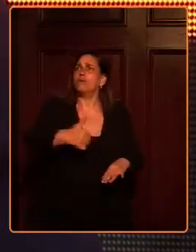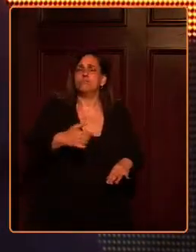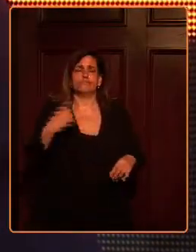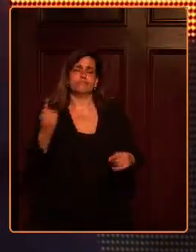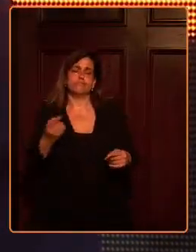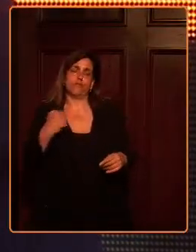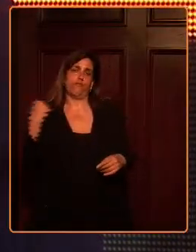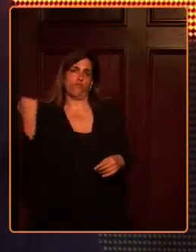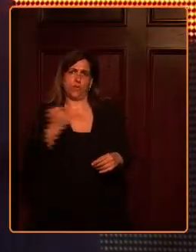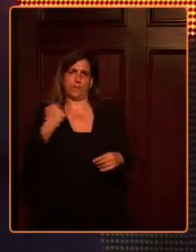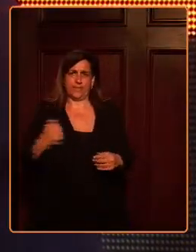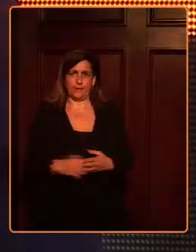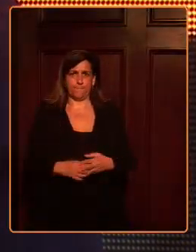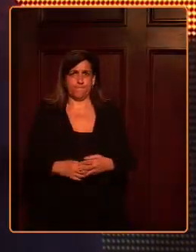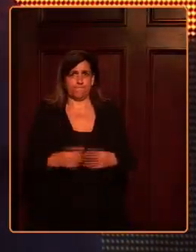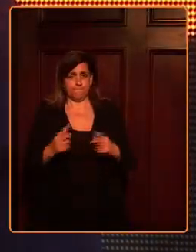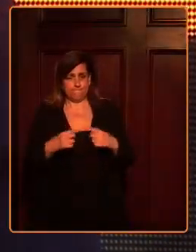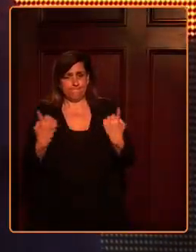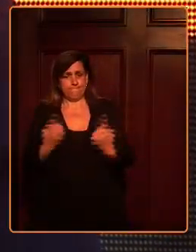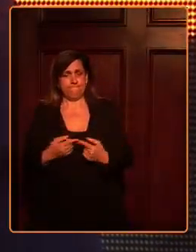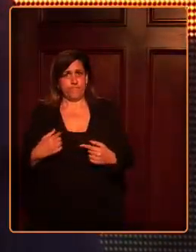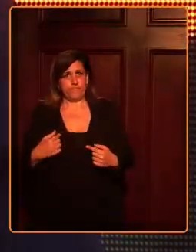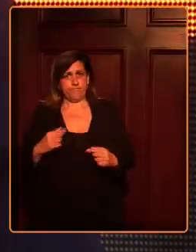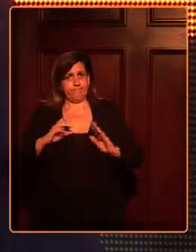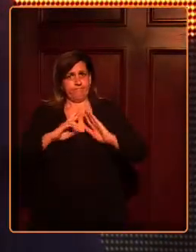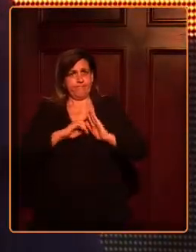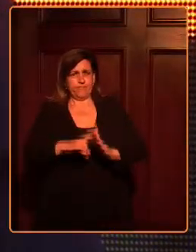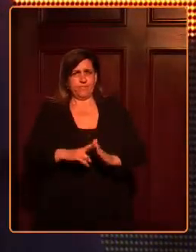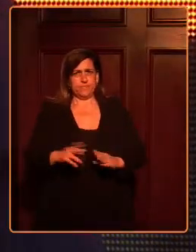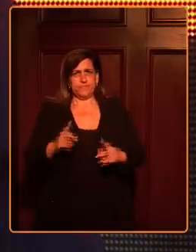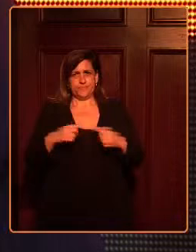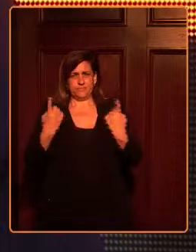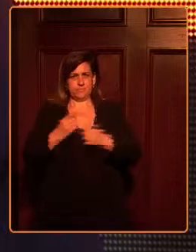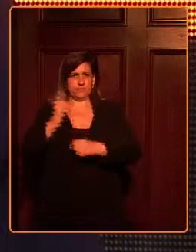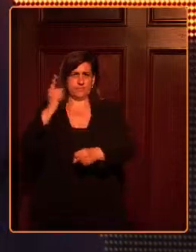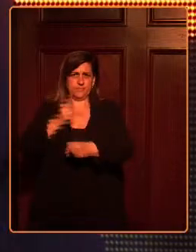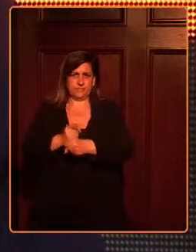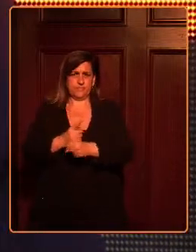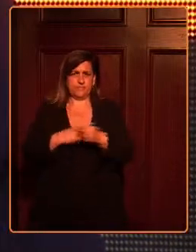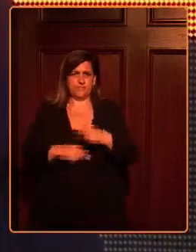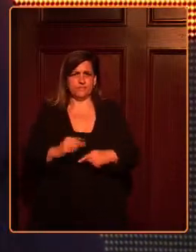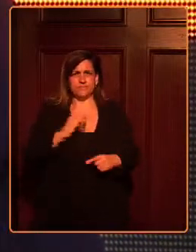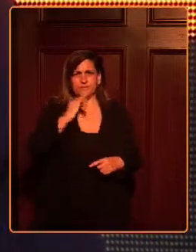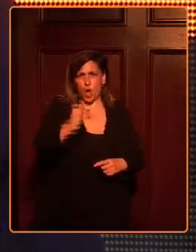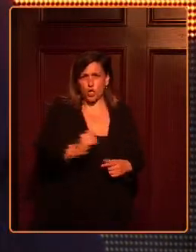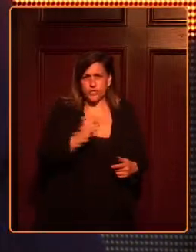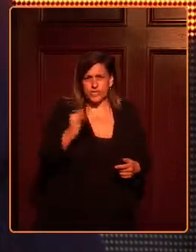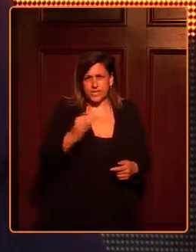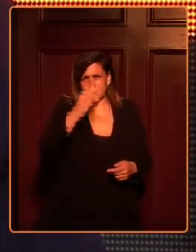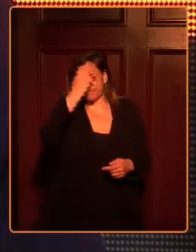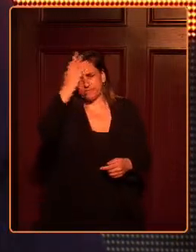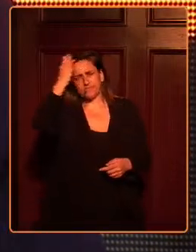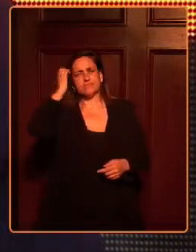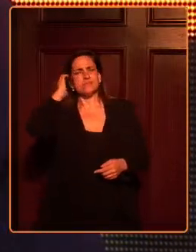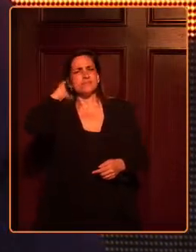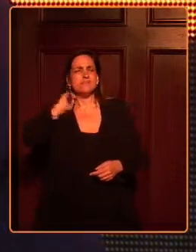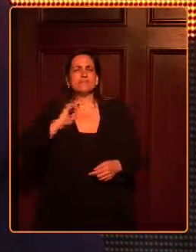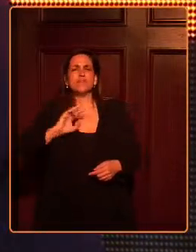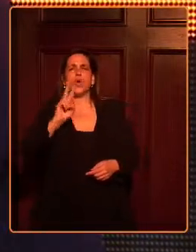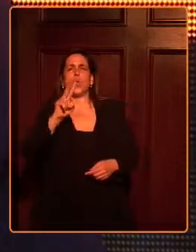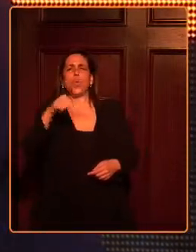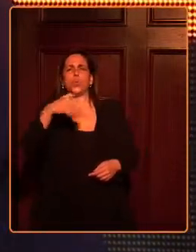importancia. Como diplomático estoy obligado a comentarles que la